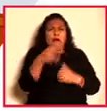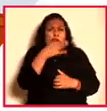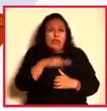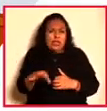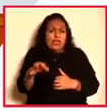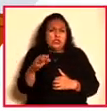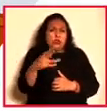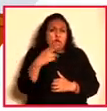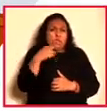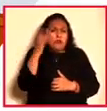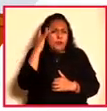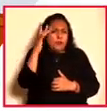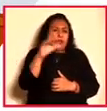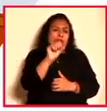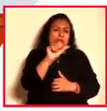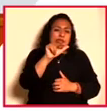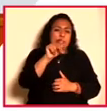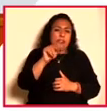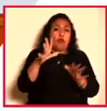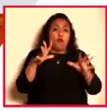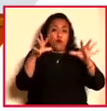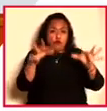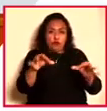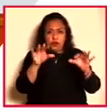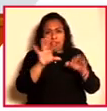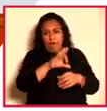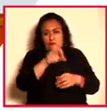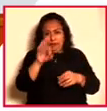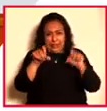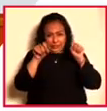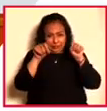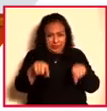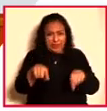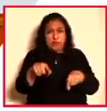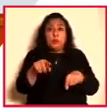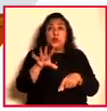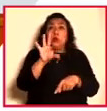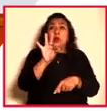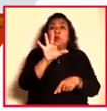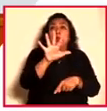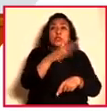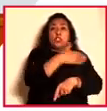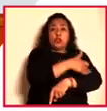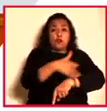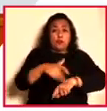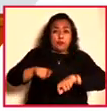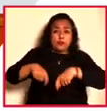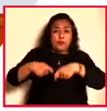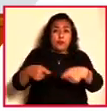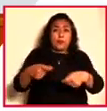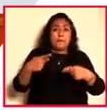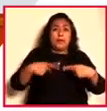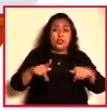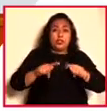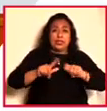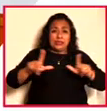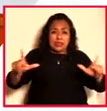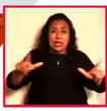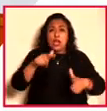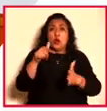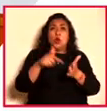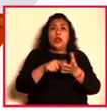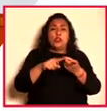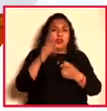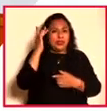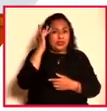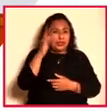nuestro patrono y se funda en esa fecha. Por 45 familias descendientes de tlaxcaltecas procedentes de Santa María de las Parras.